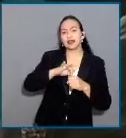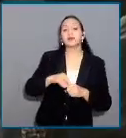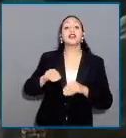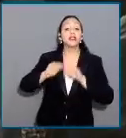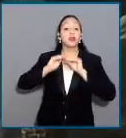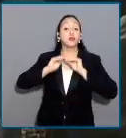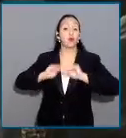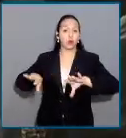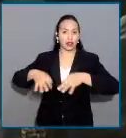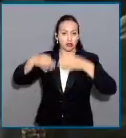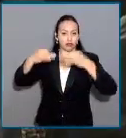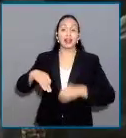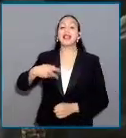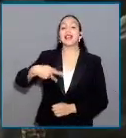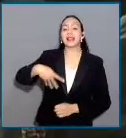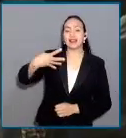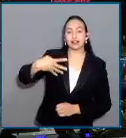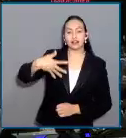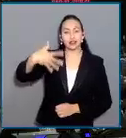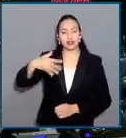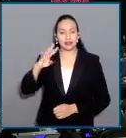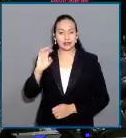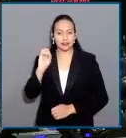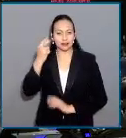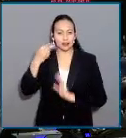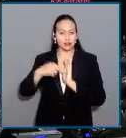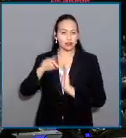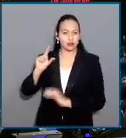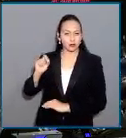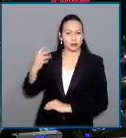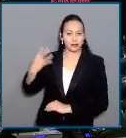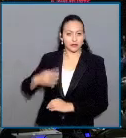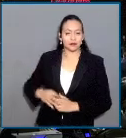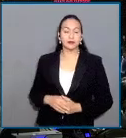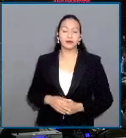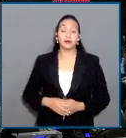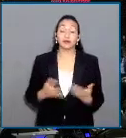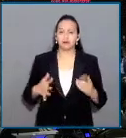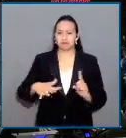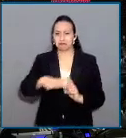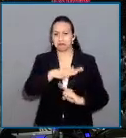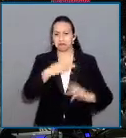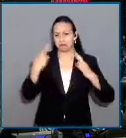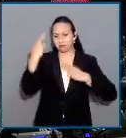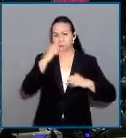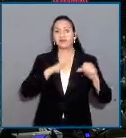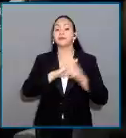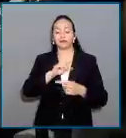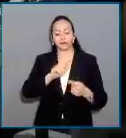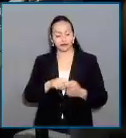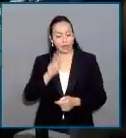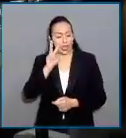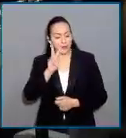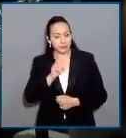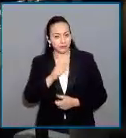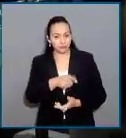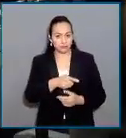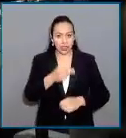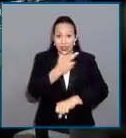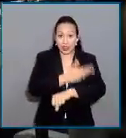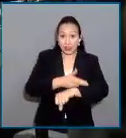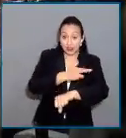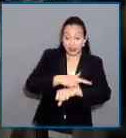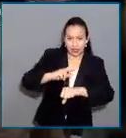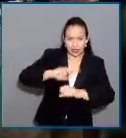y 15 de octubre de 2024 respectivamente. Entre los temas de análisis están si hubo violaciones al procedimiento legislativo por falta de